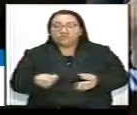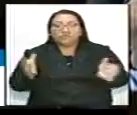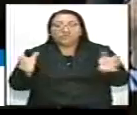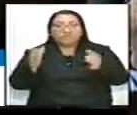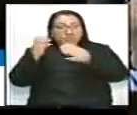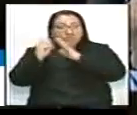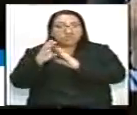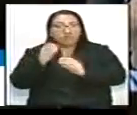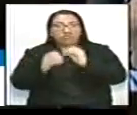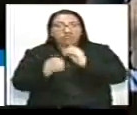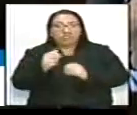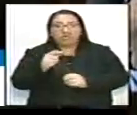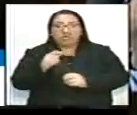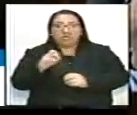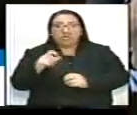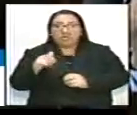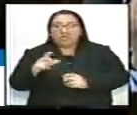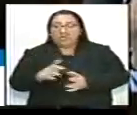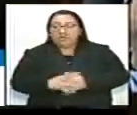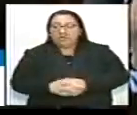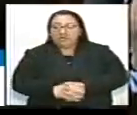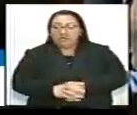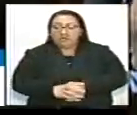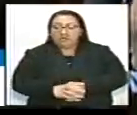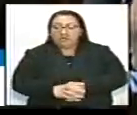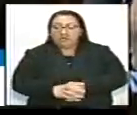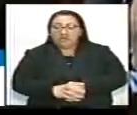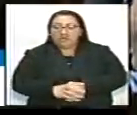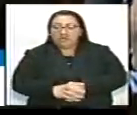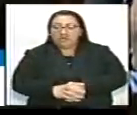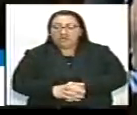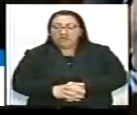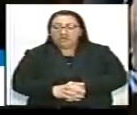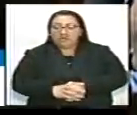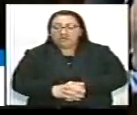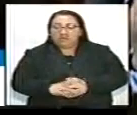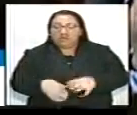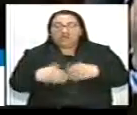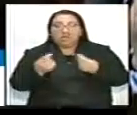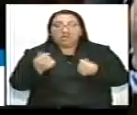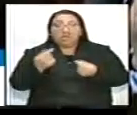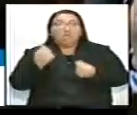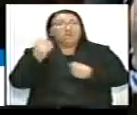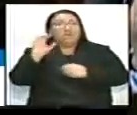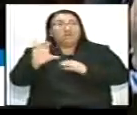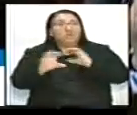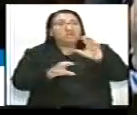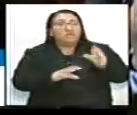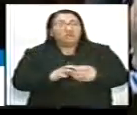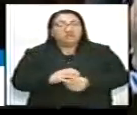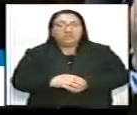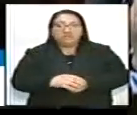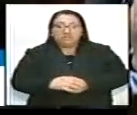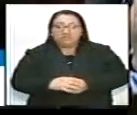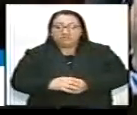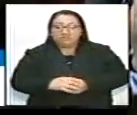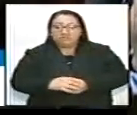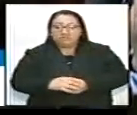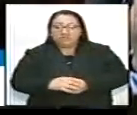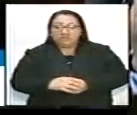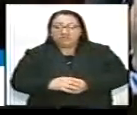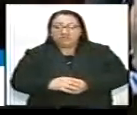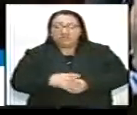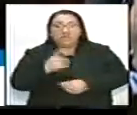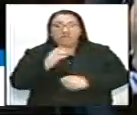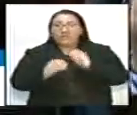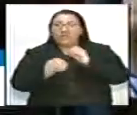la artesanal. Estamos dándole pastillas a aspirinas, pero no estamos resolviendo